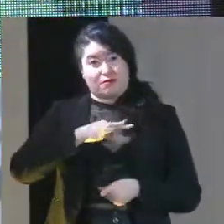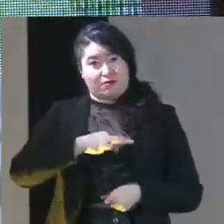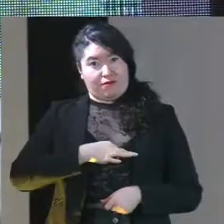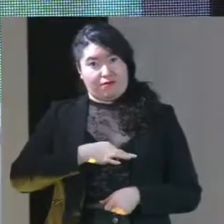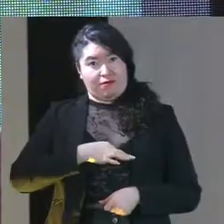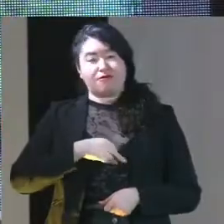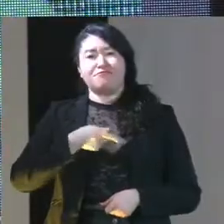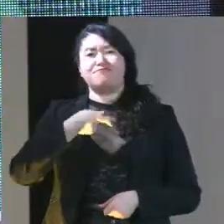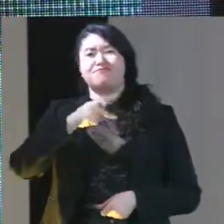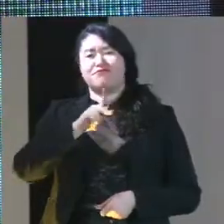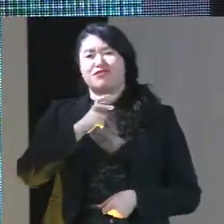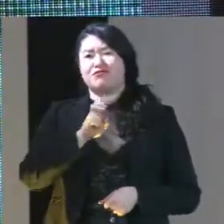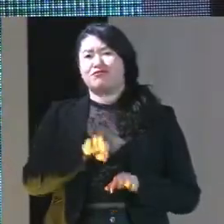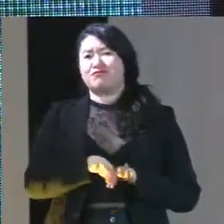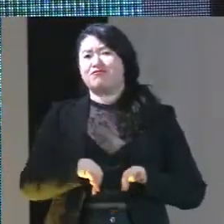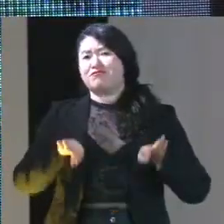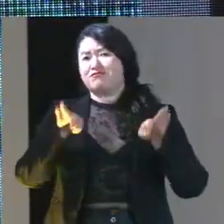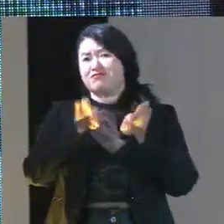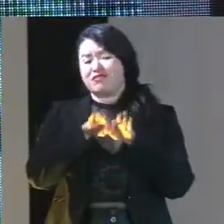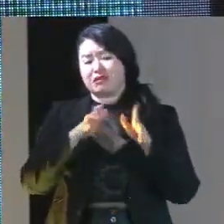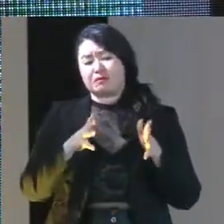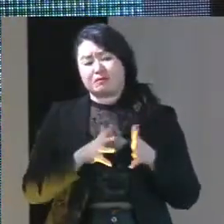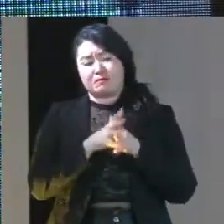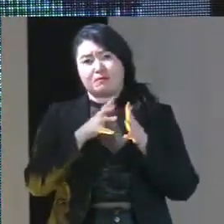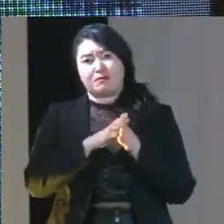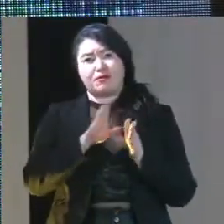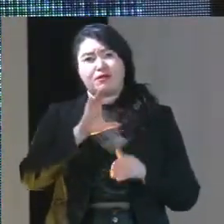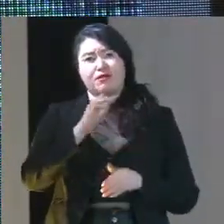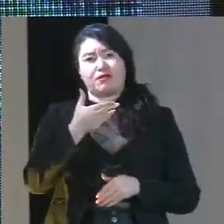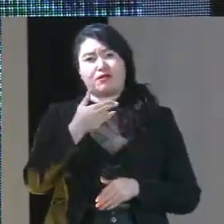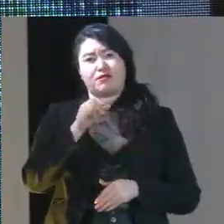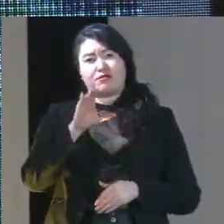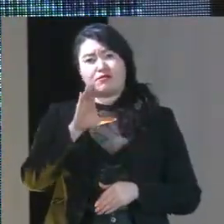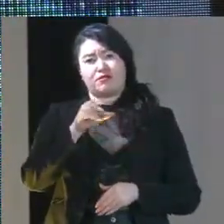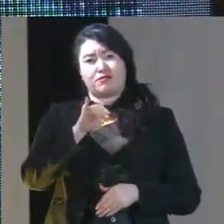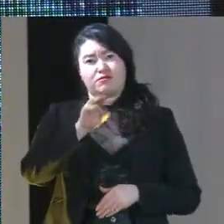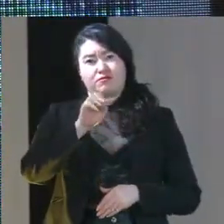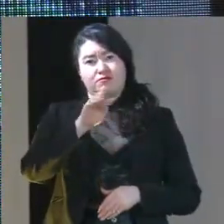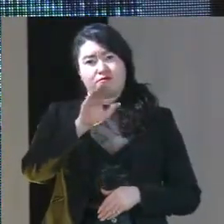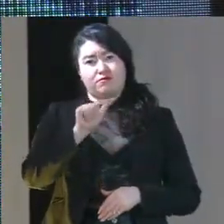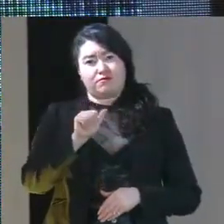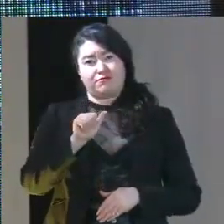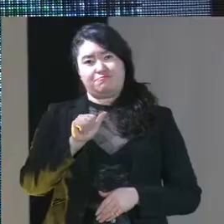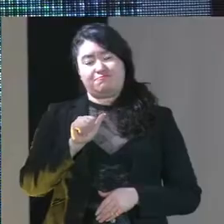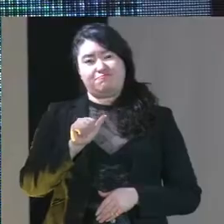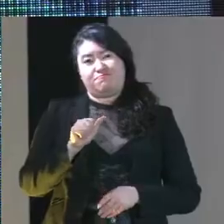vale para nada para la guerra chichimeca, cuando menos desde mi perspectiva.